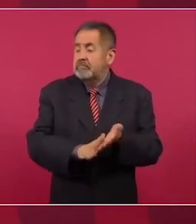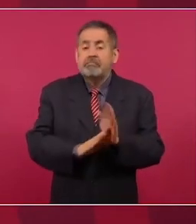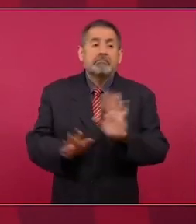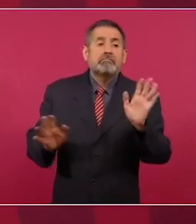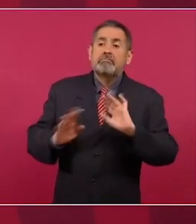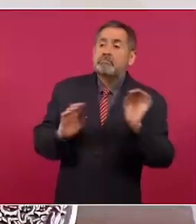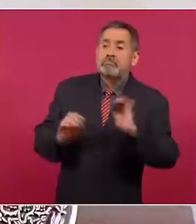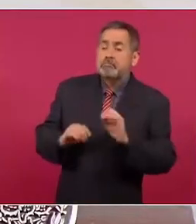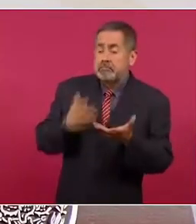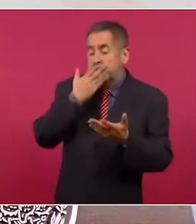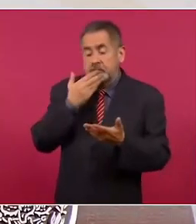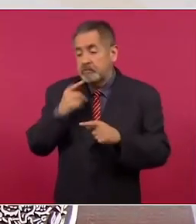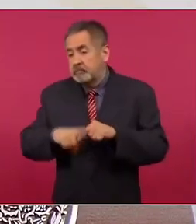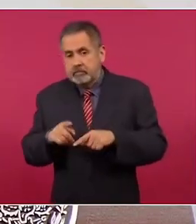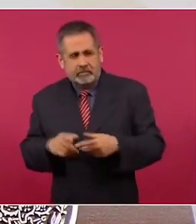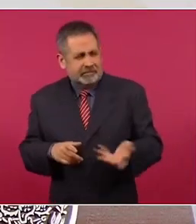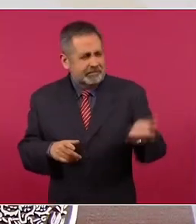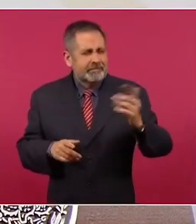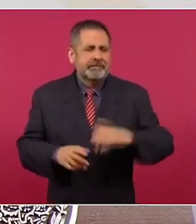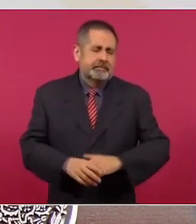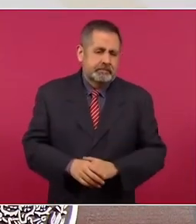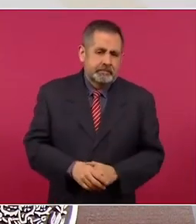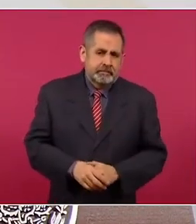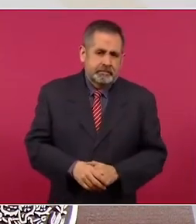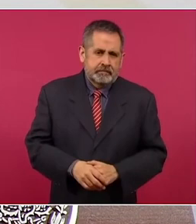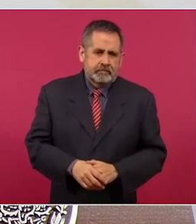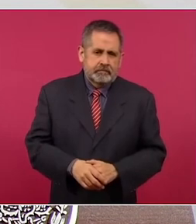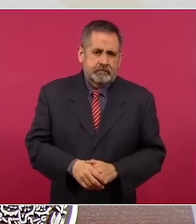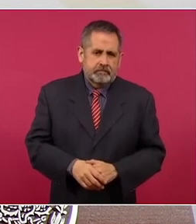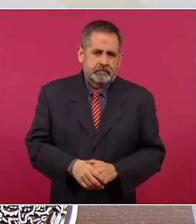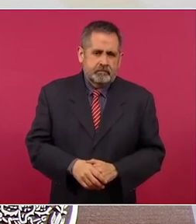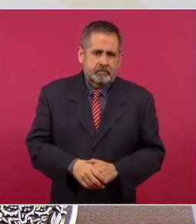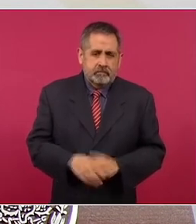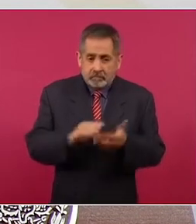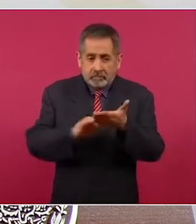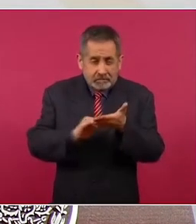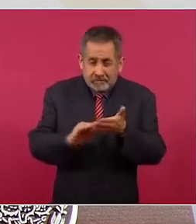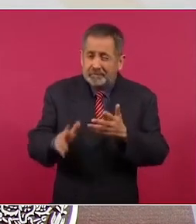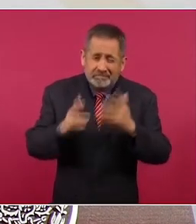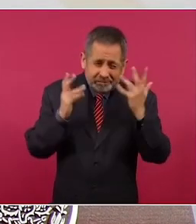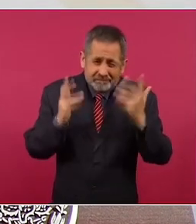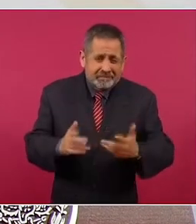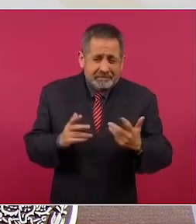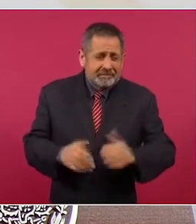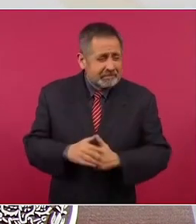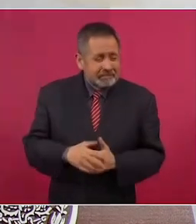Lo borraron.